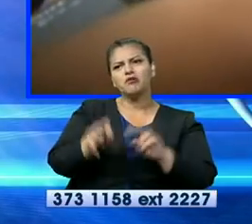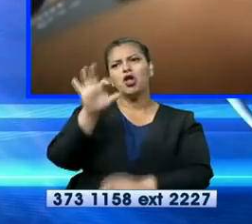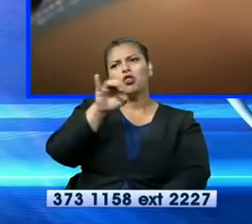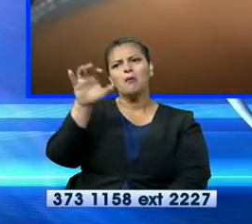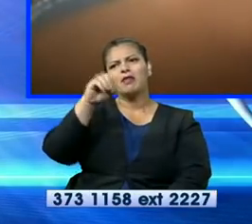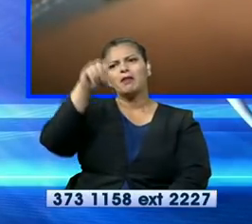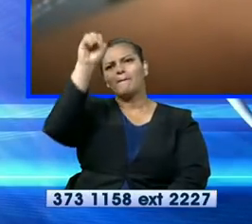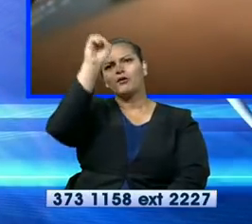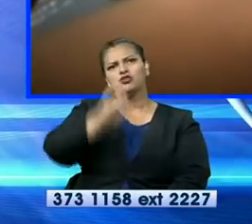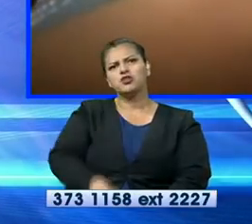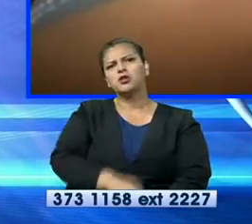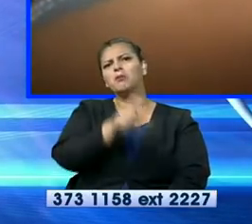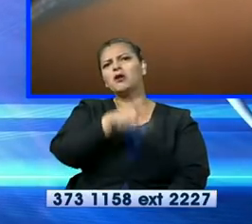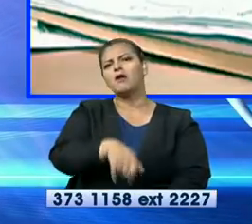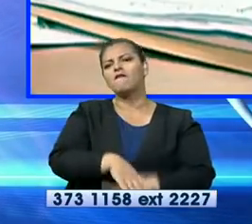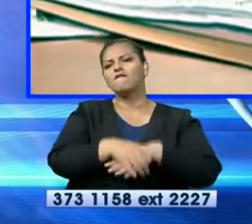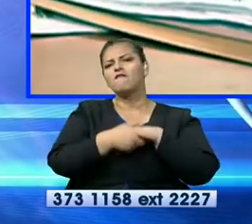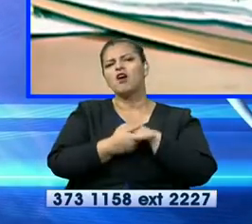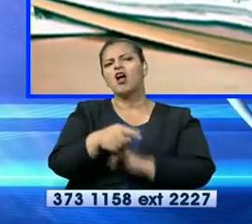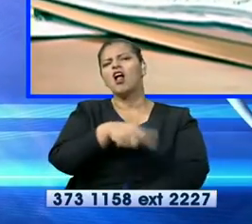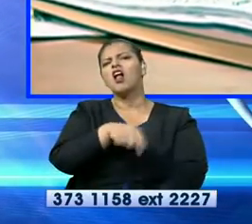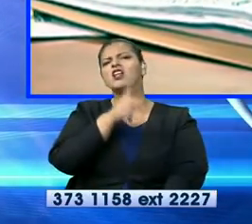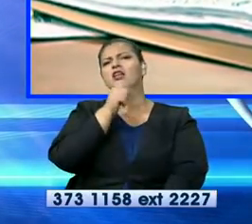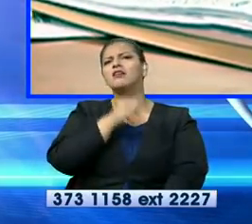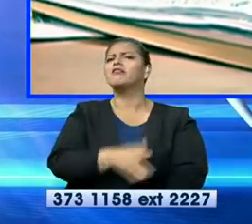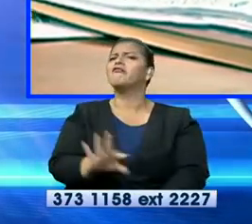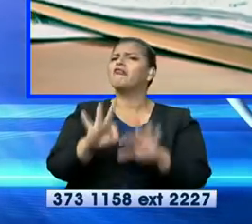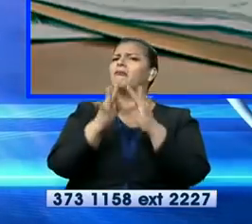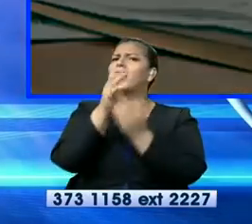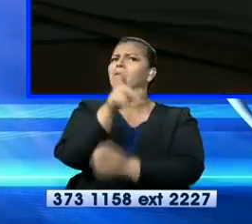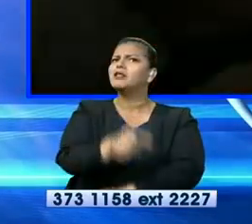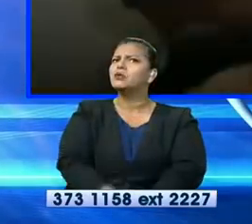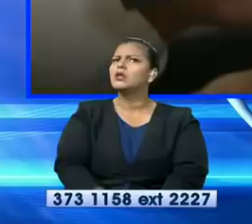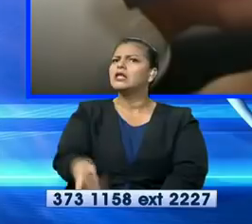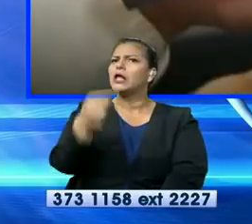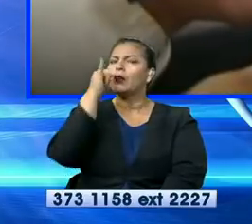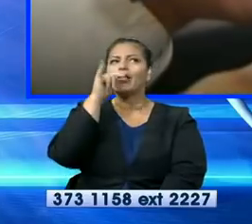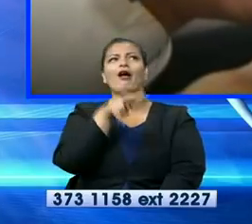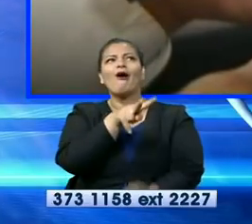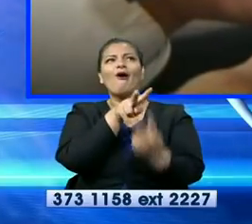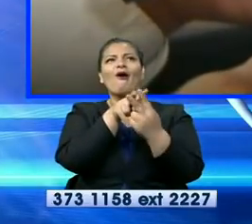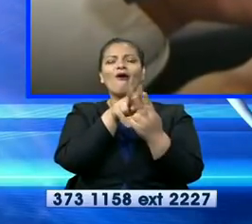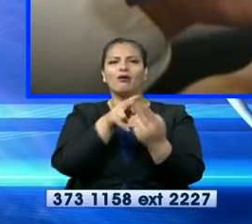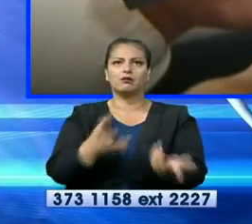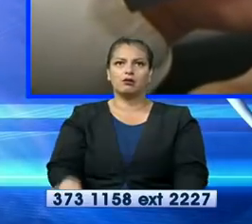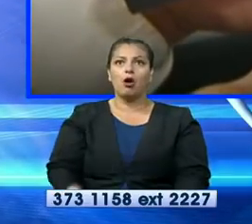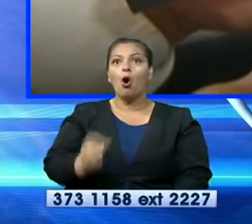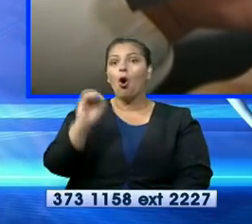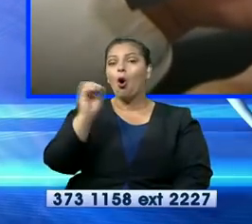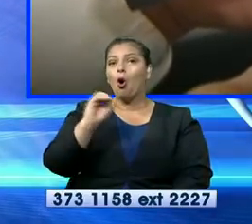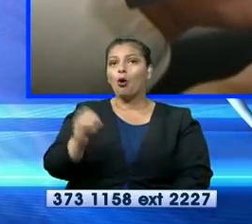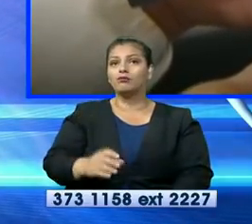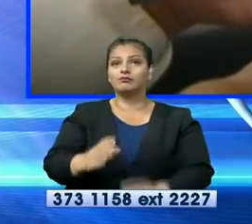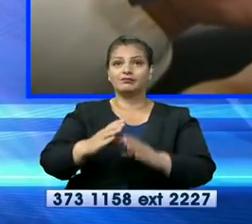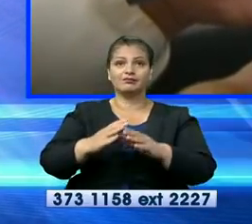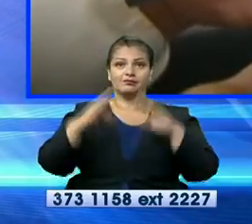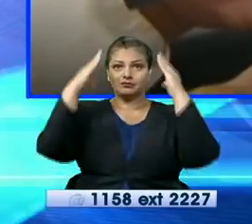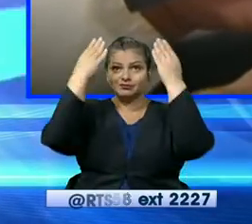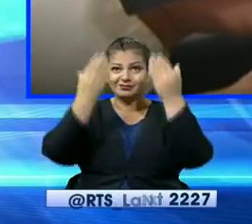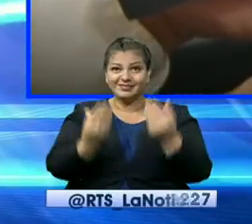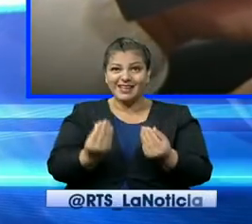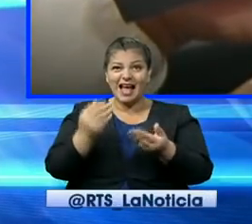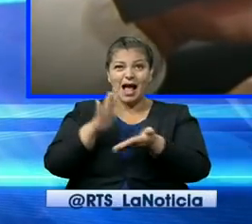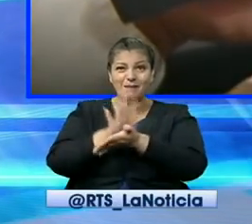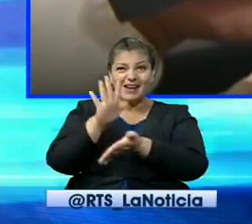conducen a sus escuelas o le hacen algún tipo de transportación es decir la persona de confianza porque